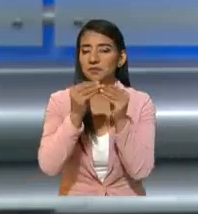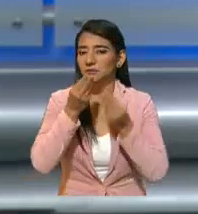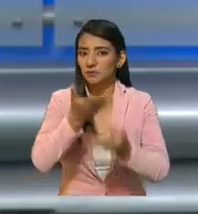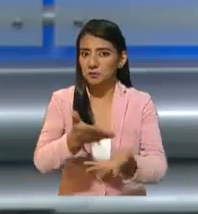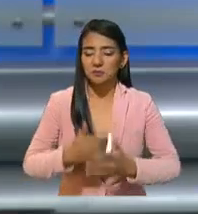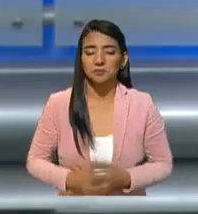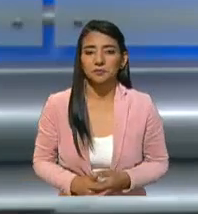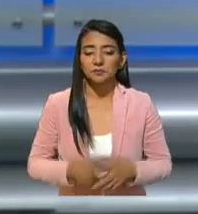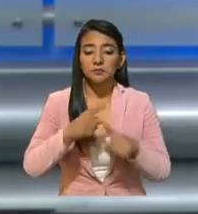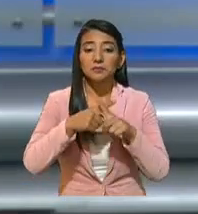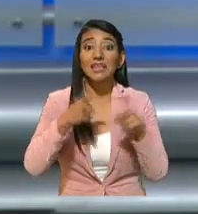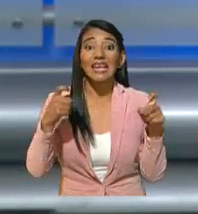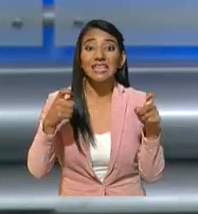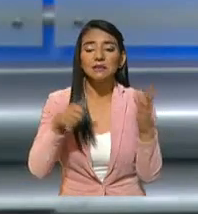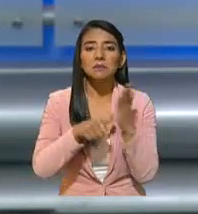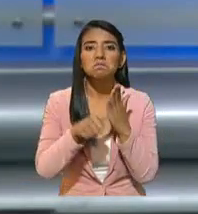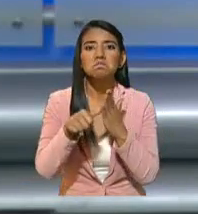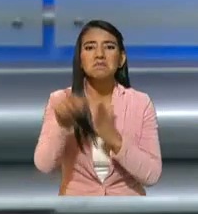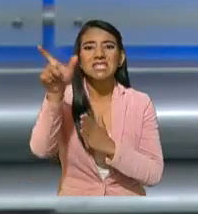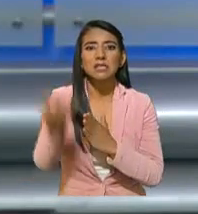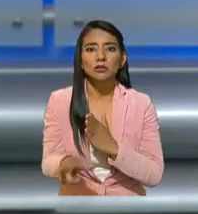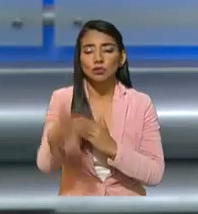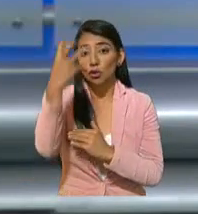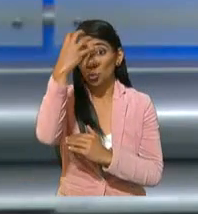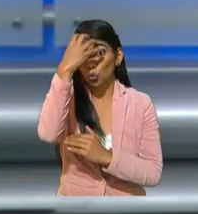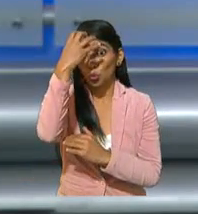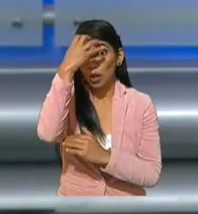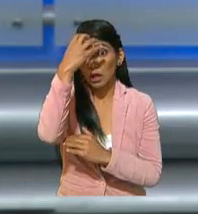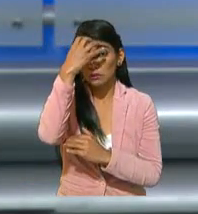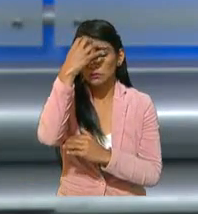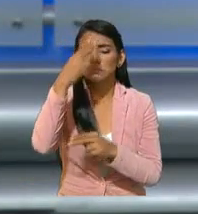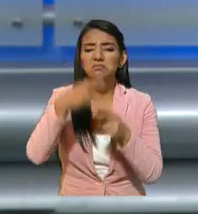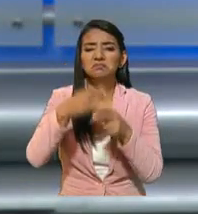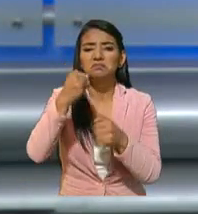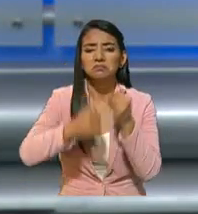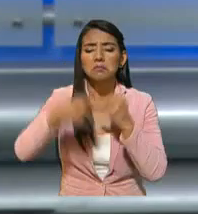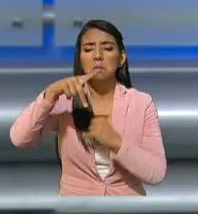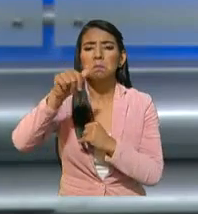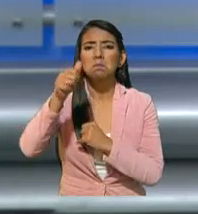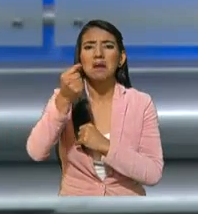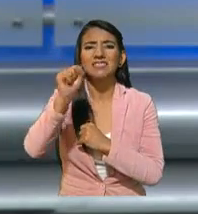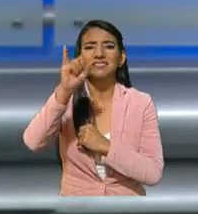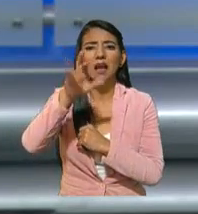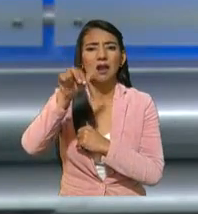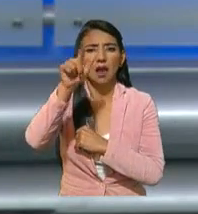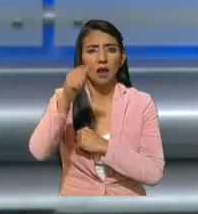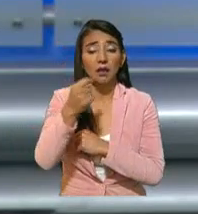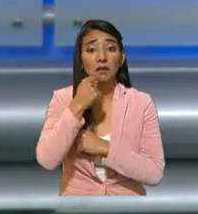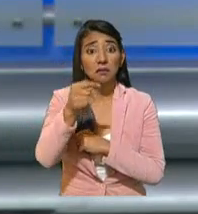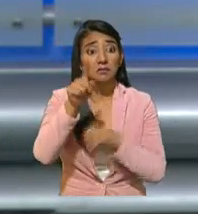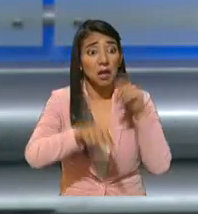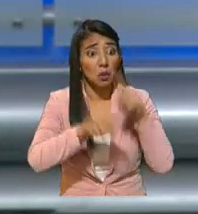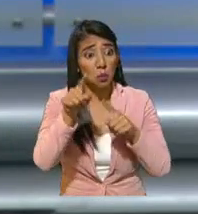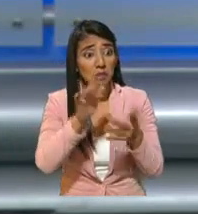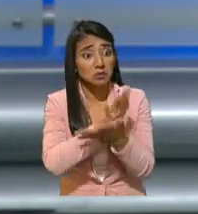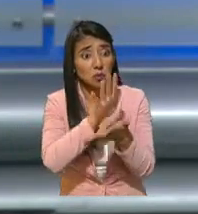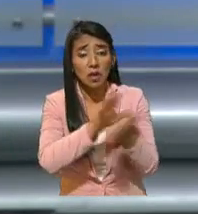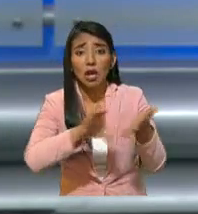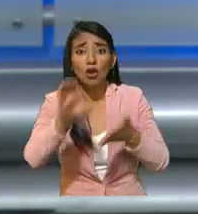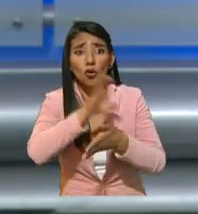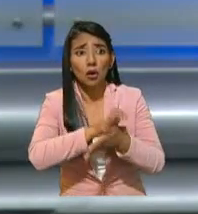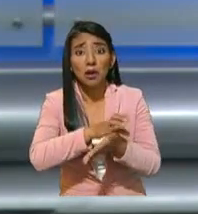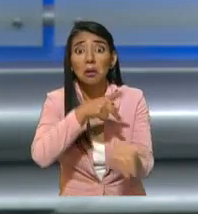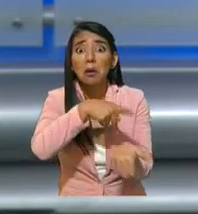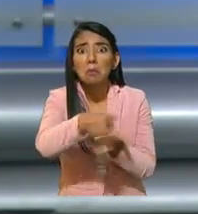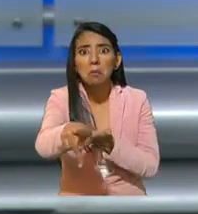antecedentes, el exministro de Educación Roberto Paz le indicó que hay instituciones educativas privadas que alcanzan el 50% de morosidad, mientras que el